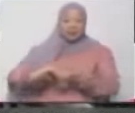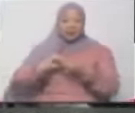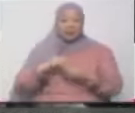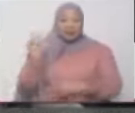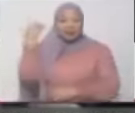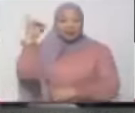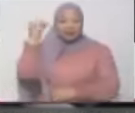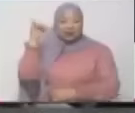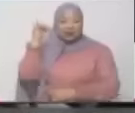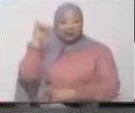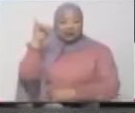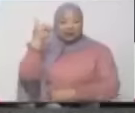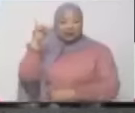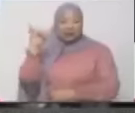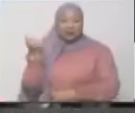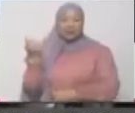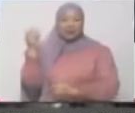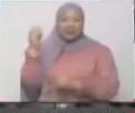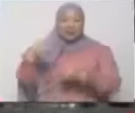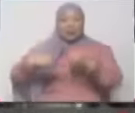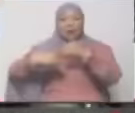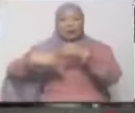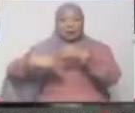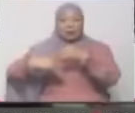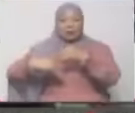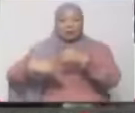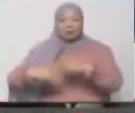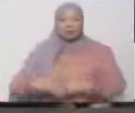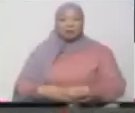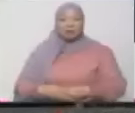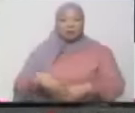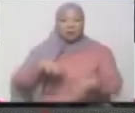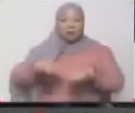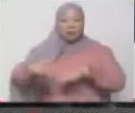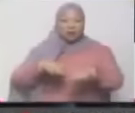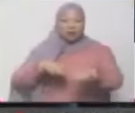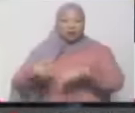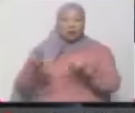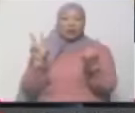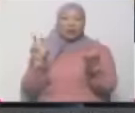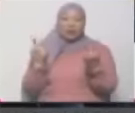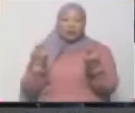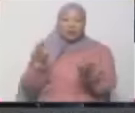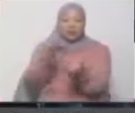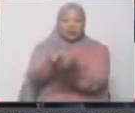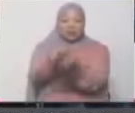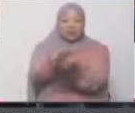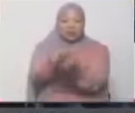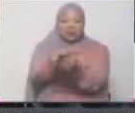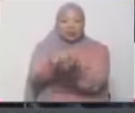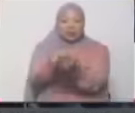Yaracuy, Barinas, Cojedes, Nueva Esparta, Zulia,